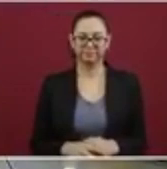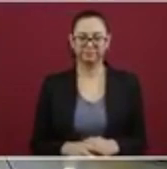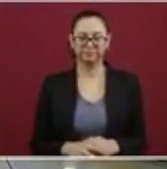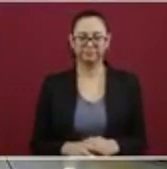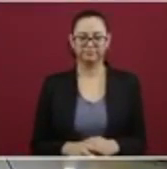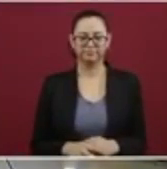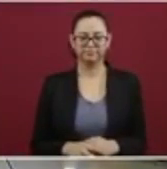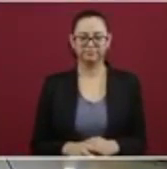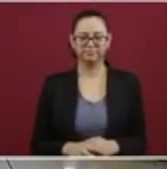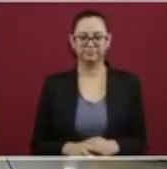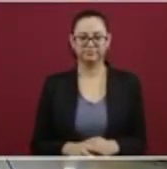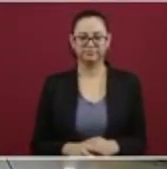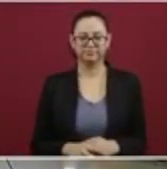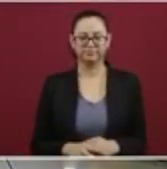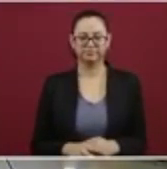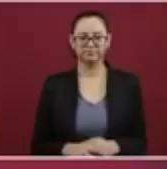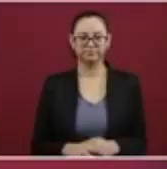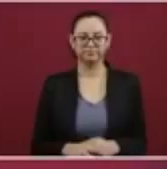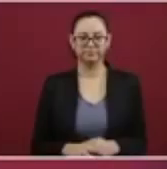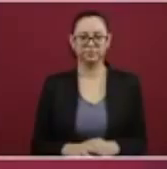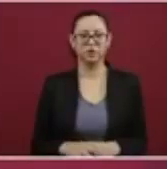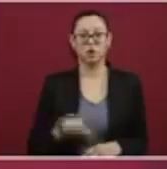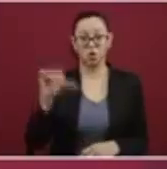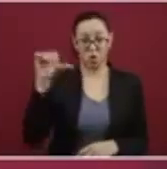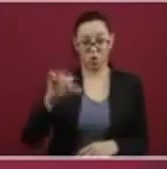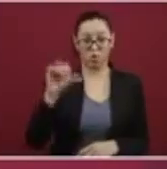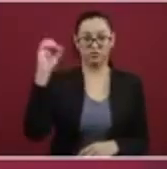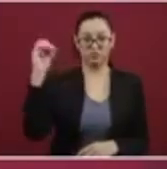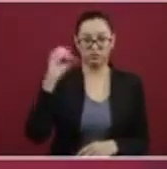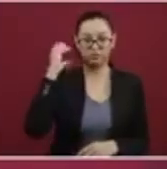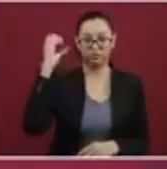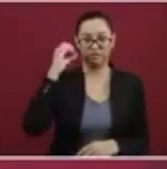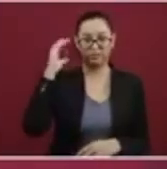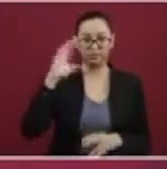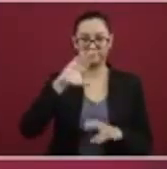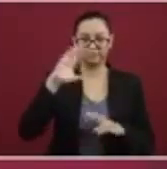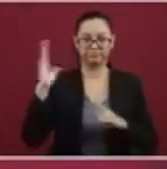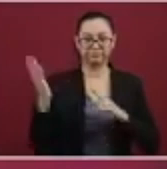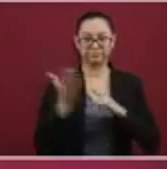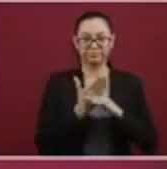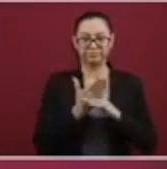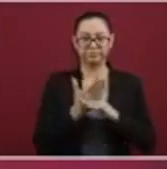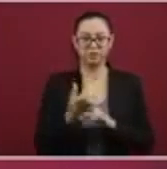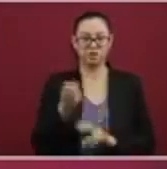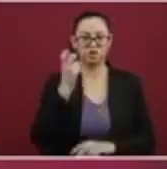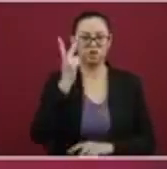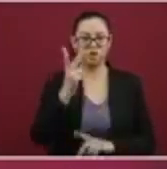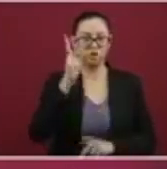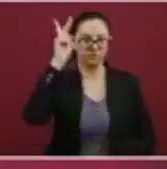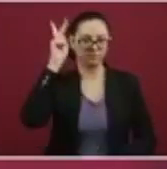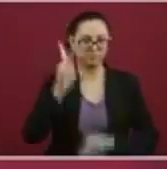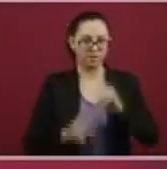dividir esta conferencia en dos partes.